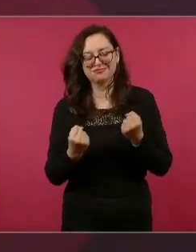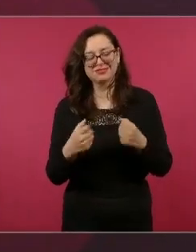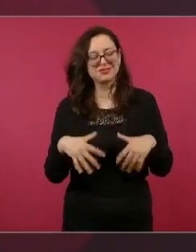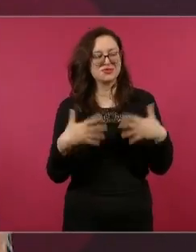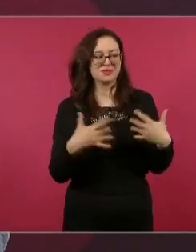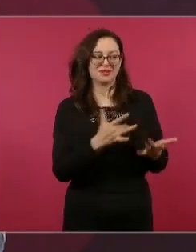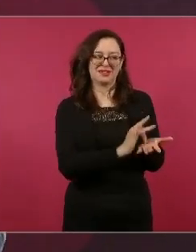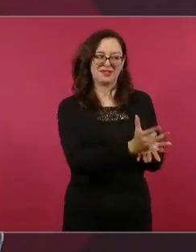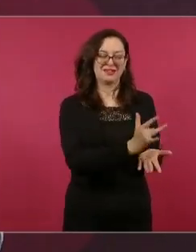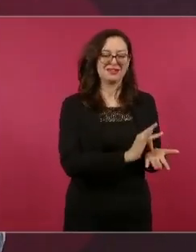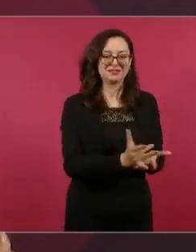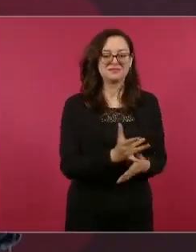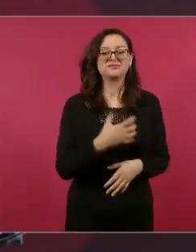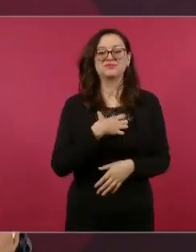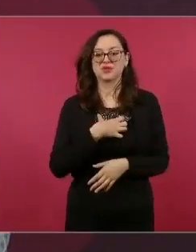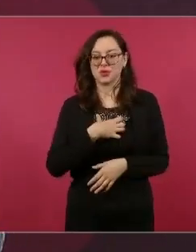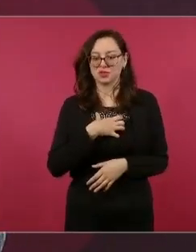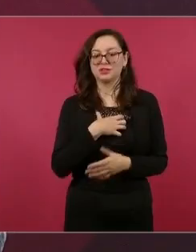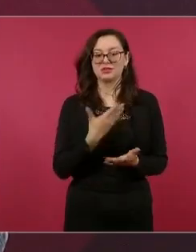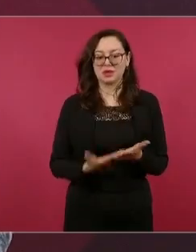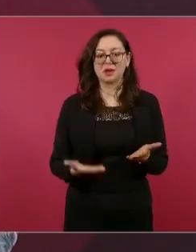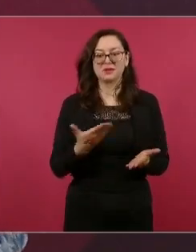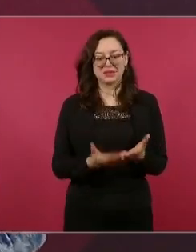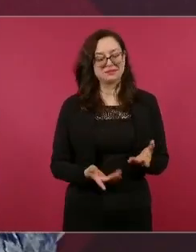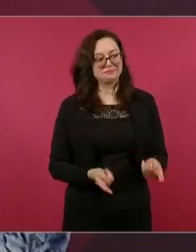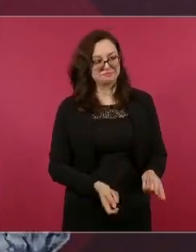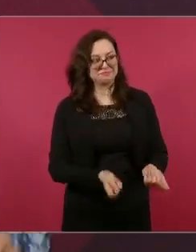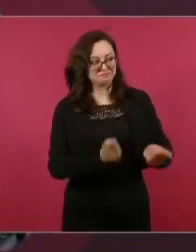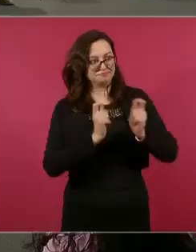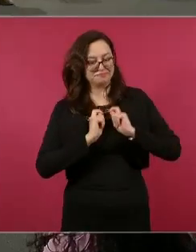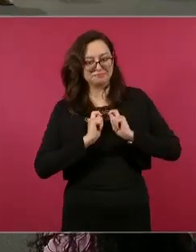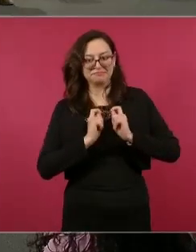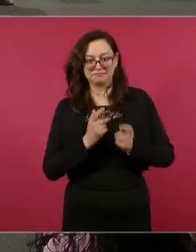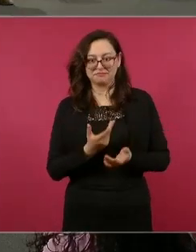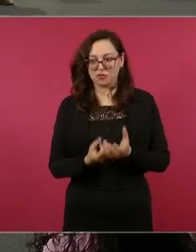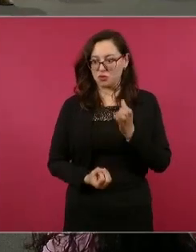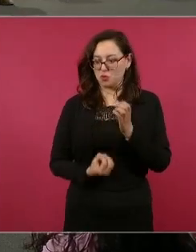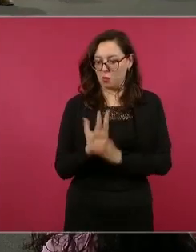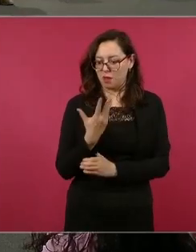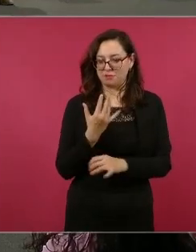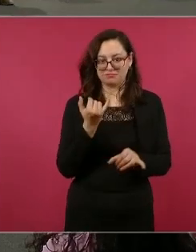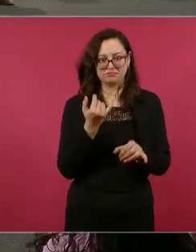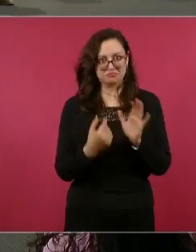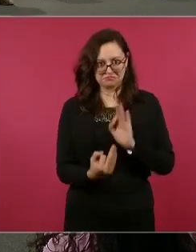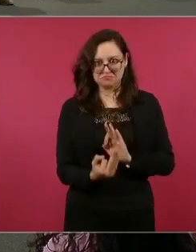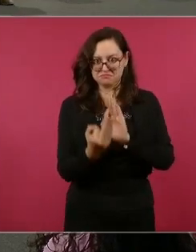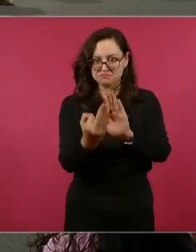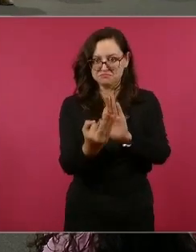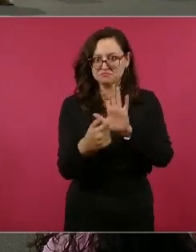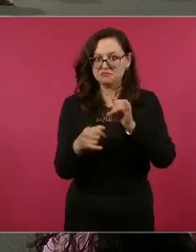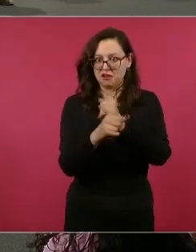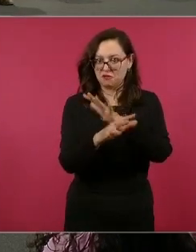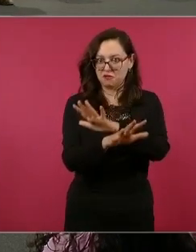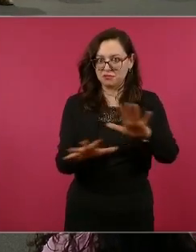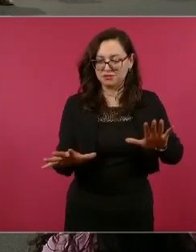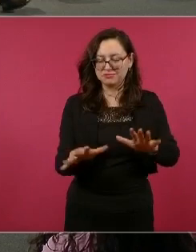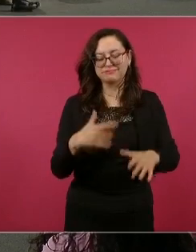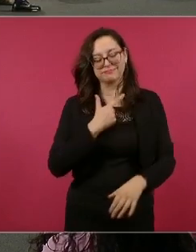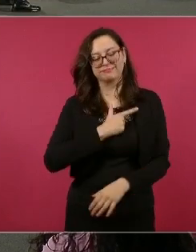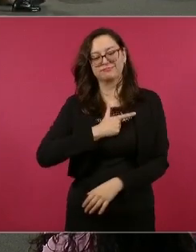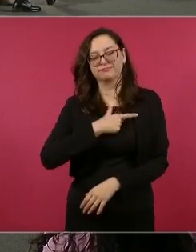y agradecido de poder transmitirles esta información. ¿Sería cuánto, señor presidente? Muchas gracias.